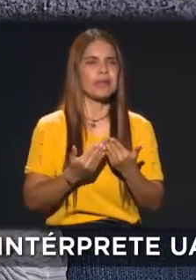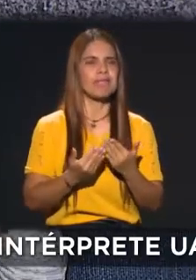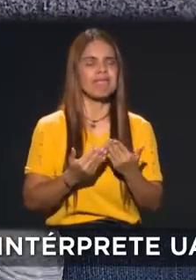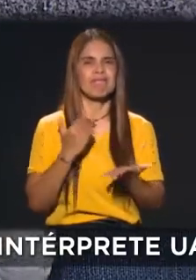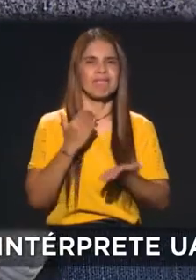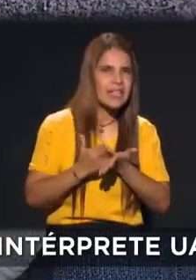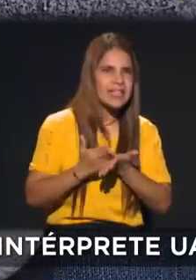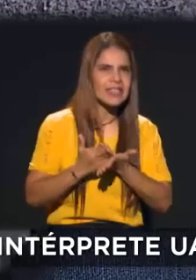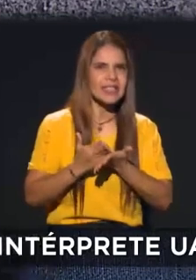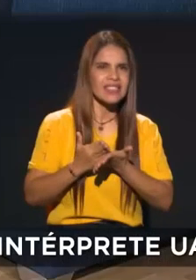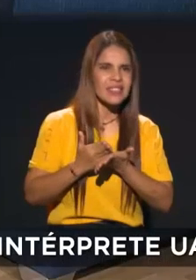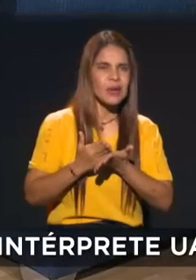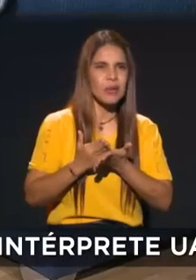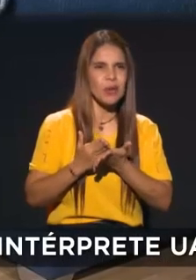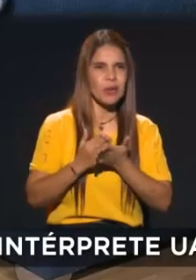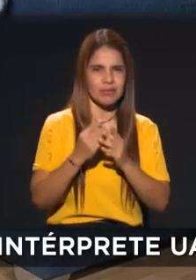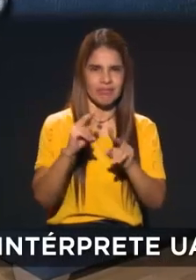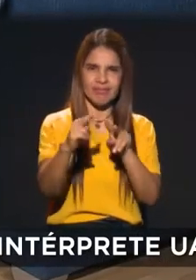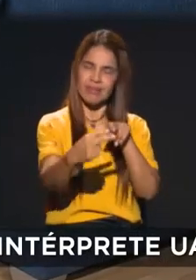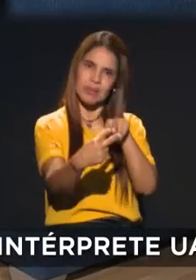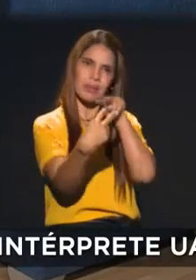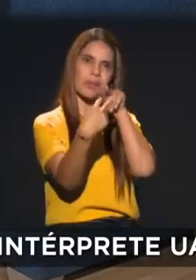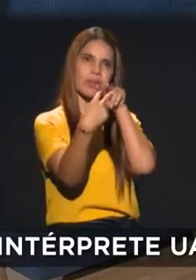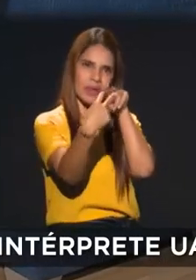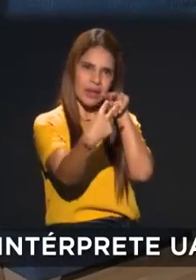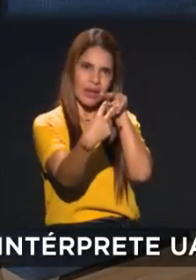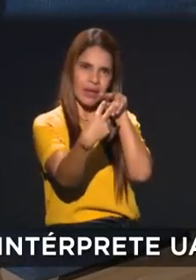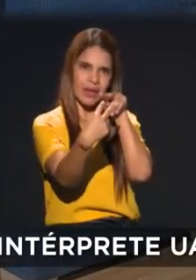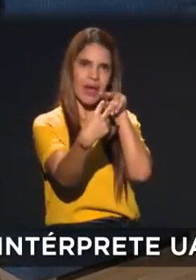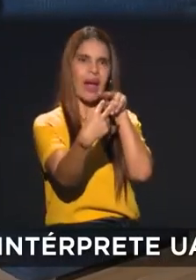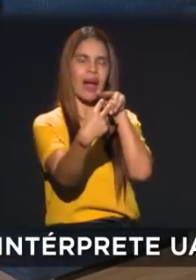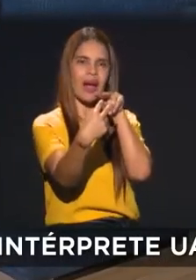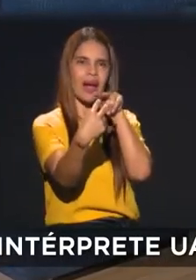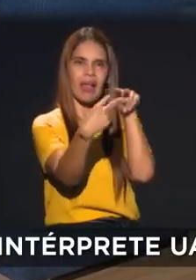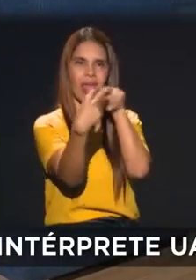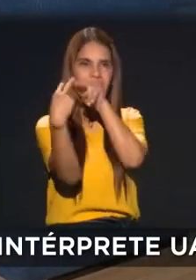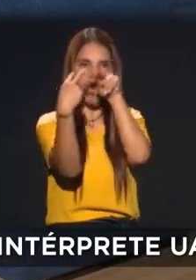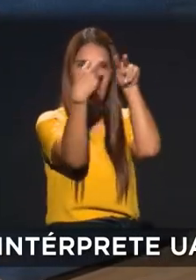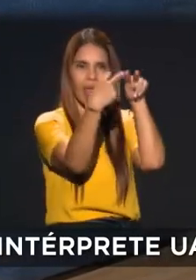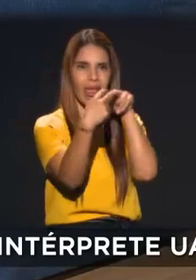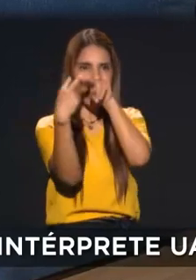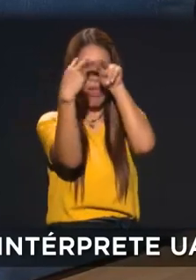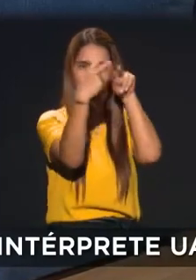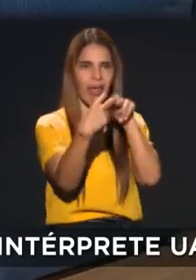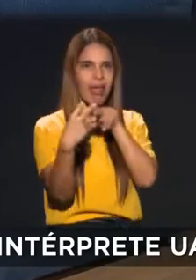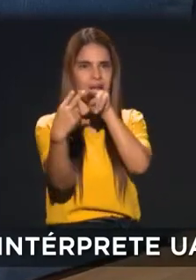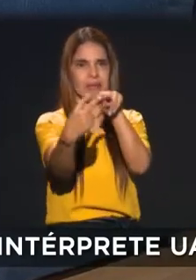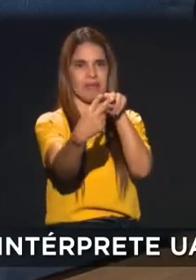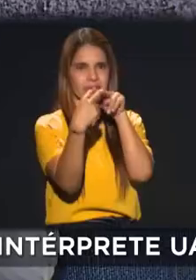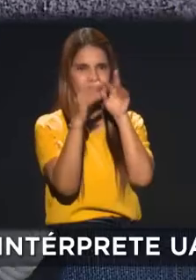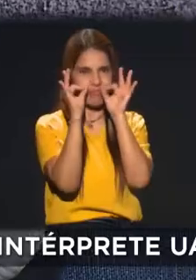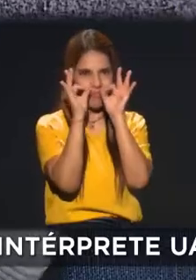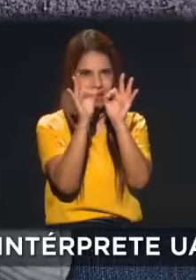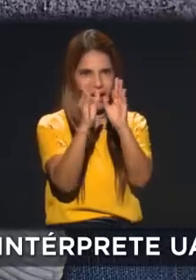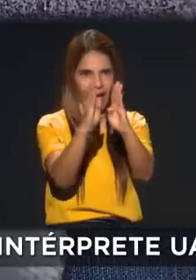otro. Entonces tratar como de estar muy centrado en la mirada es el consejo que uno puede dar para no concentrarse en otros elementos corporales que puedan de pronto